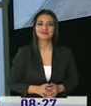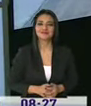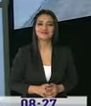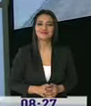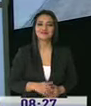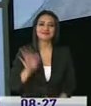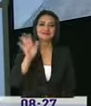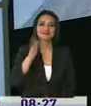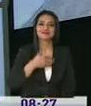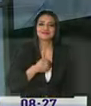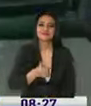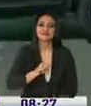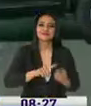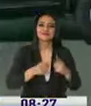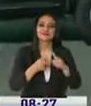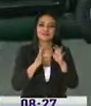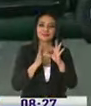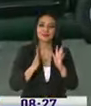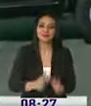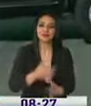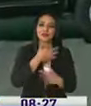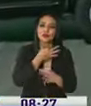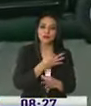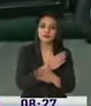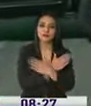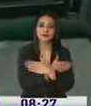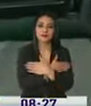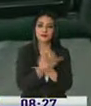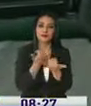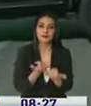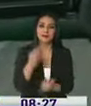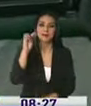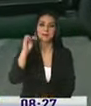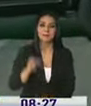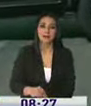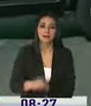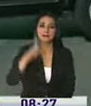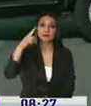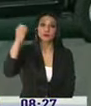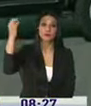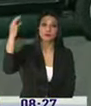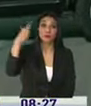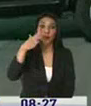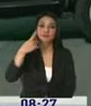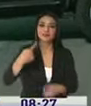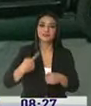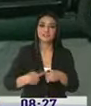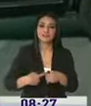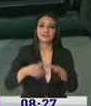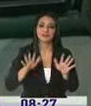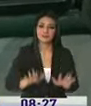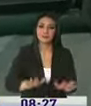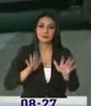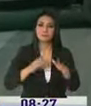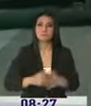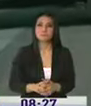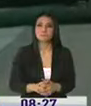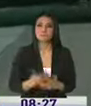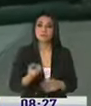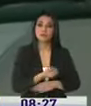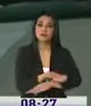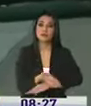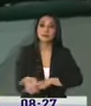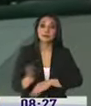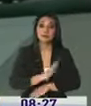Hola, ¿qué tal amigos televidentes? Mi querido Robert, qué gusto saludarte en este día martes con un sol radiante con el que recibe la capital. Así que le recomendamos